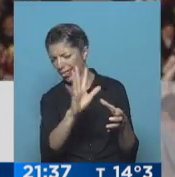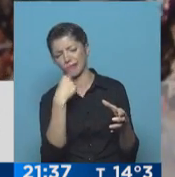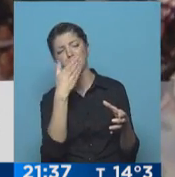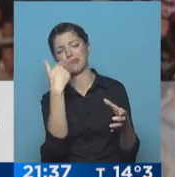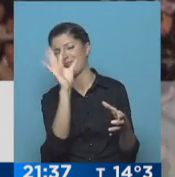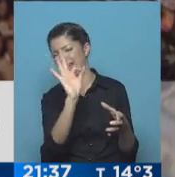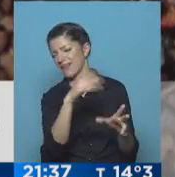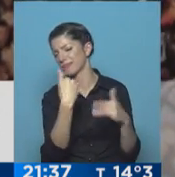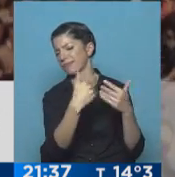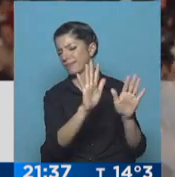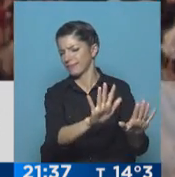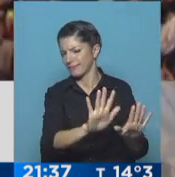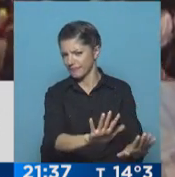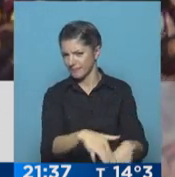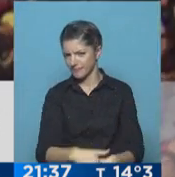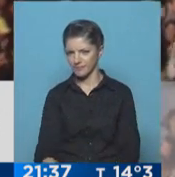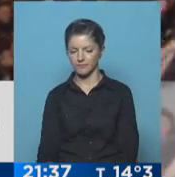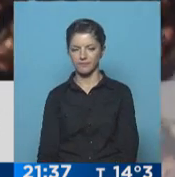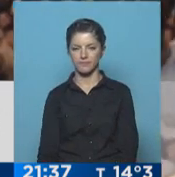ni les canten, déjenlos nomás,